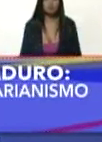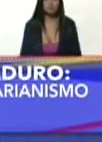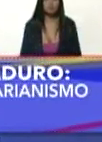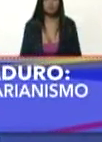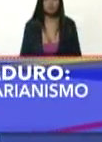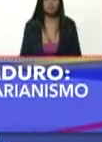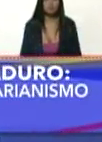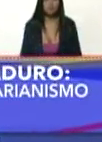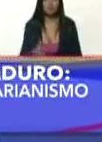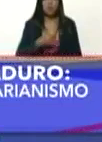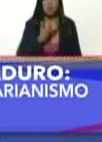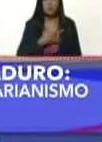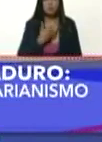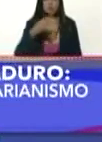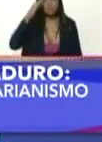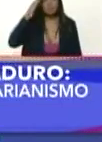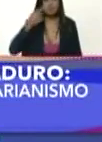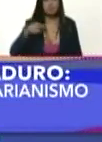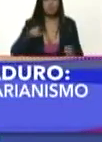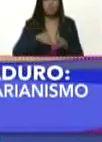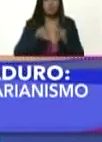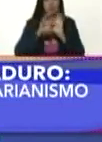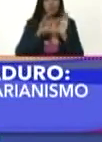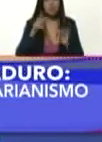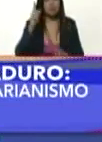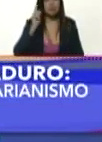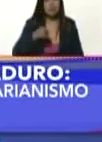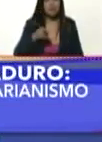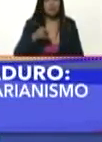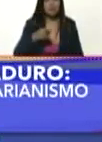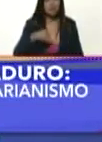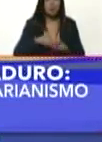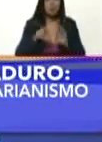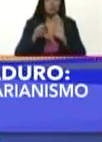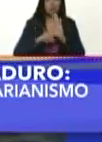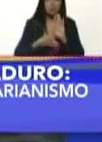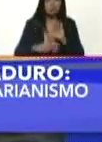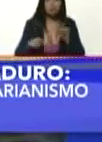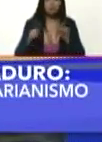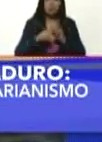Y la Universidad Militar tiene que ser el instrumento